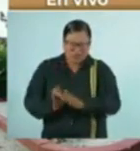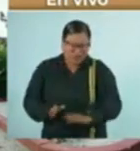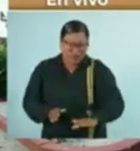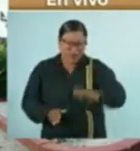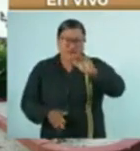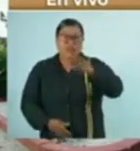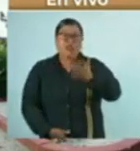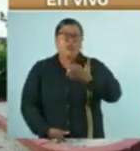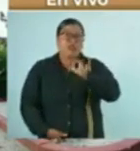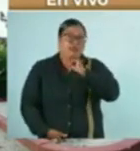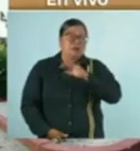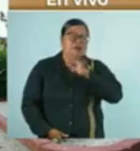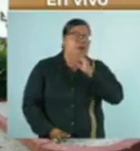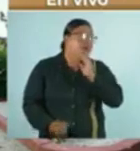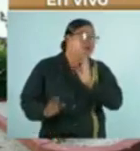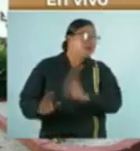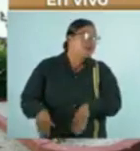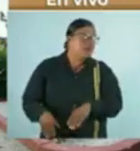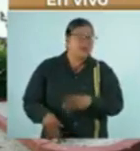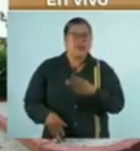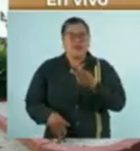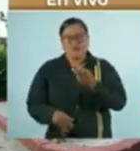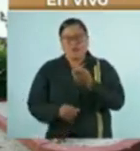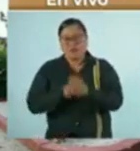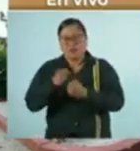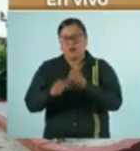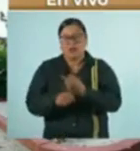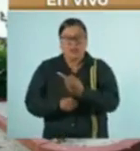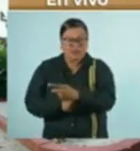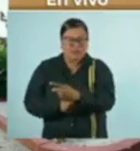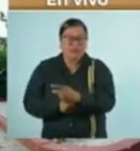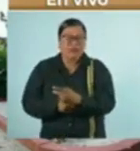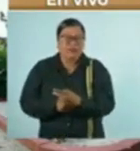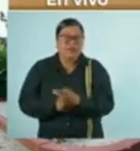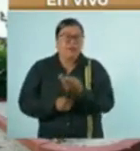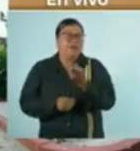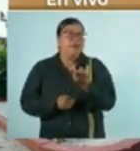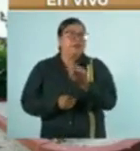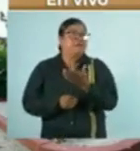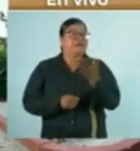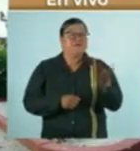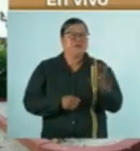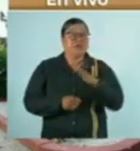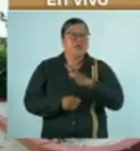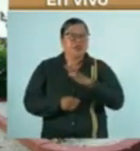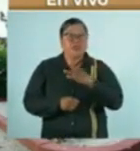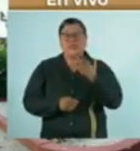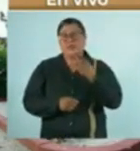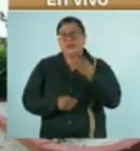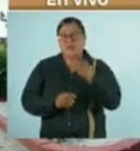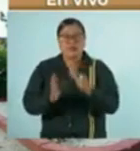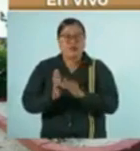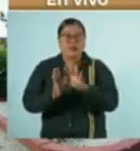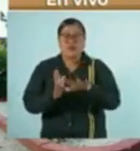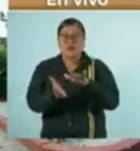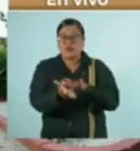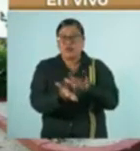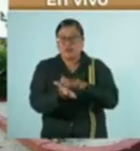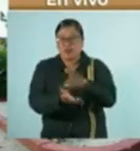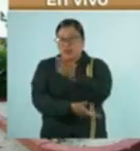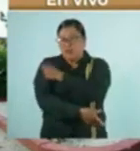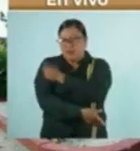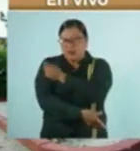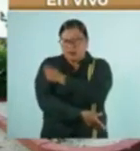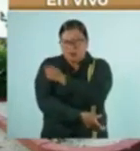también los invisibilizamos por la edad, ¿no?, en razón de la edad. Entonces, se llevaron servicios como asistencia de